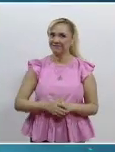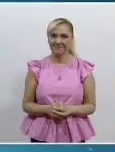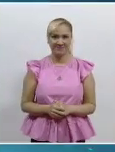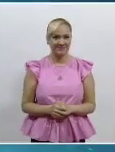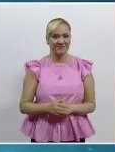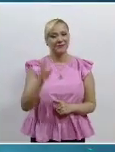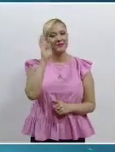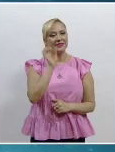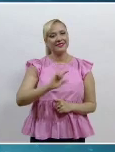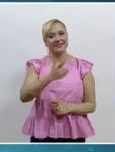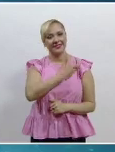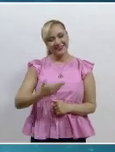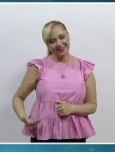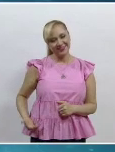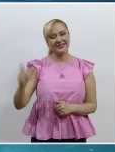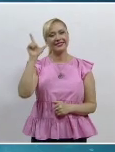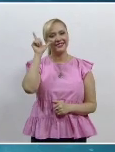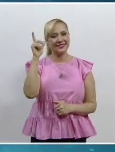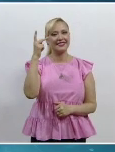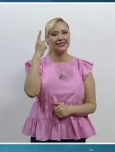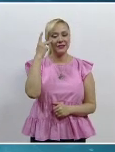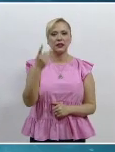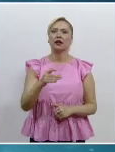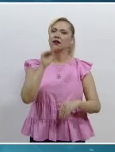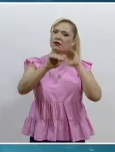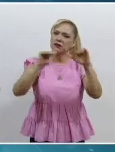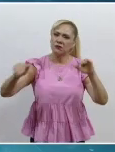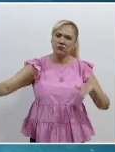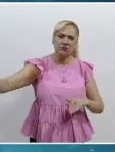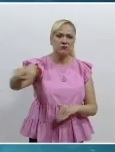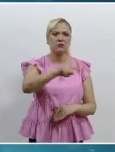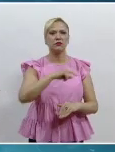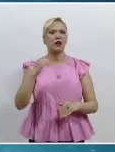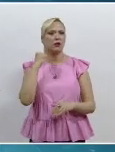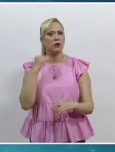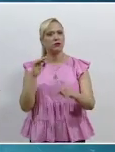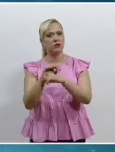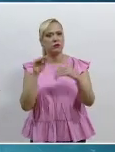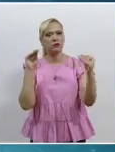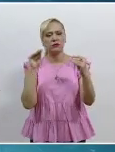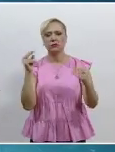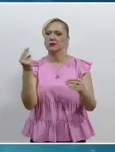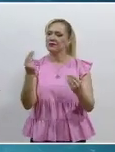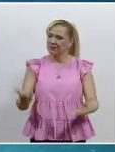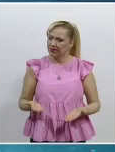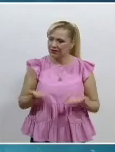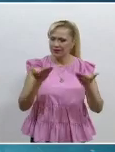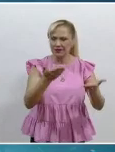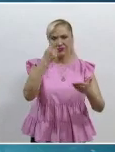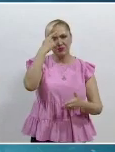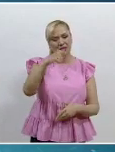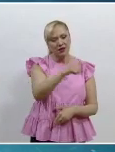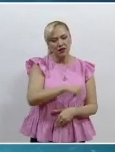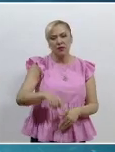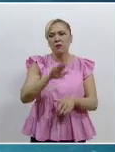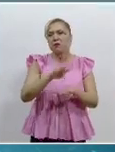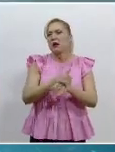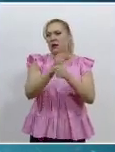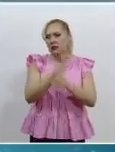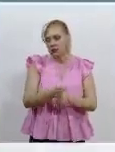La ministra presidenta Norma Lucía Piña demandó a los defensores públicos garantizar el acceso a la justicia a los más